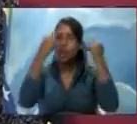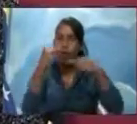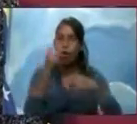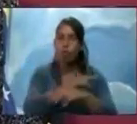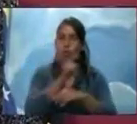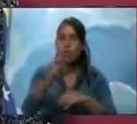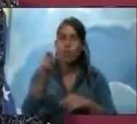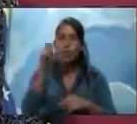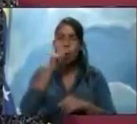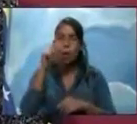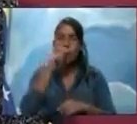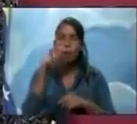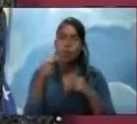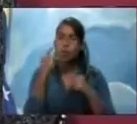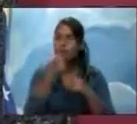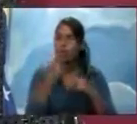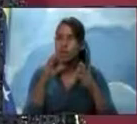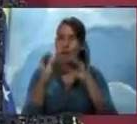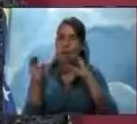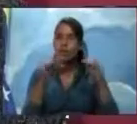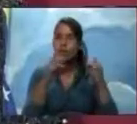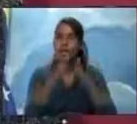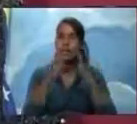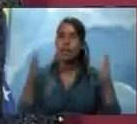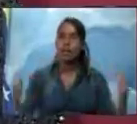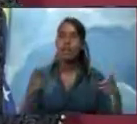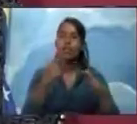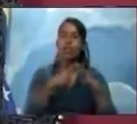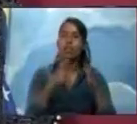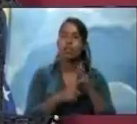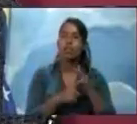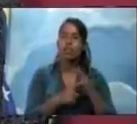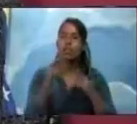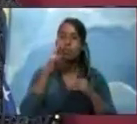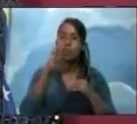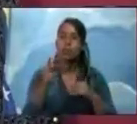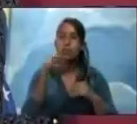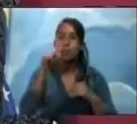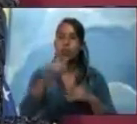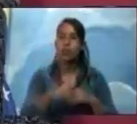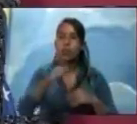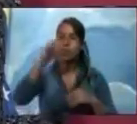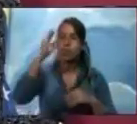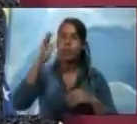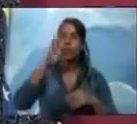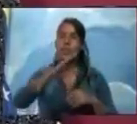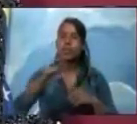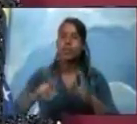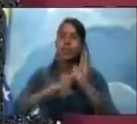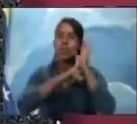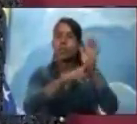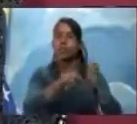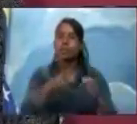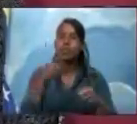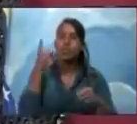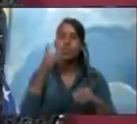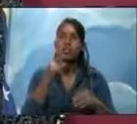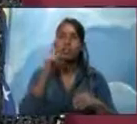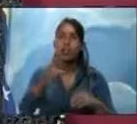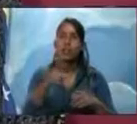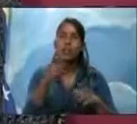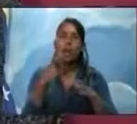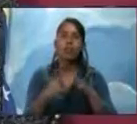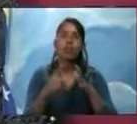hombre y una boca que hablaba grandes cosas. Amén. Bueno, vemos como Dios está mostrando a Daniel